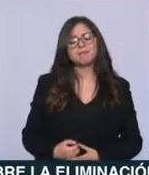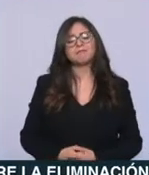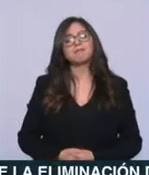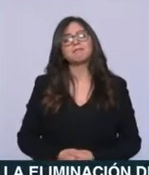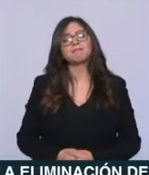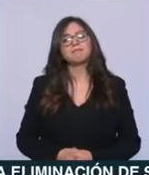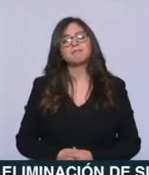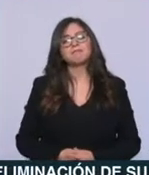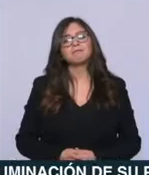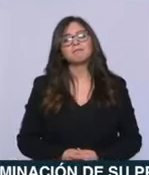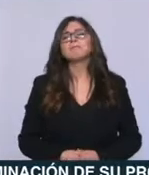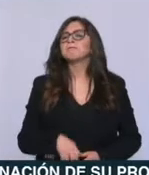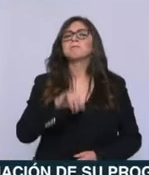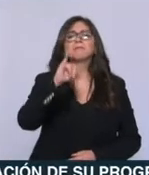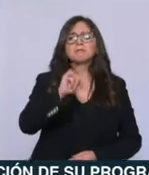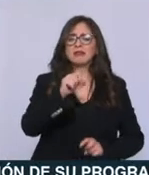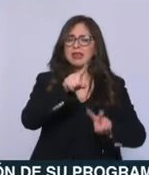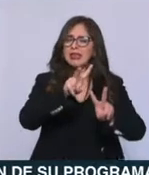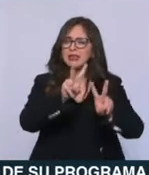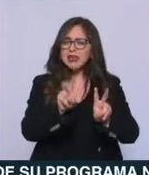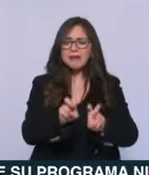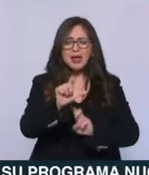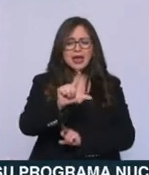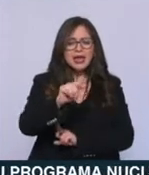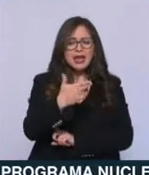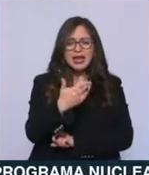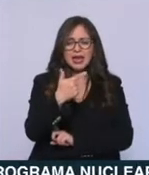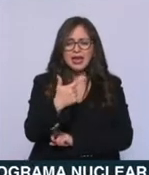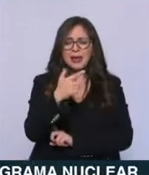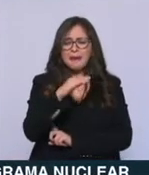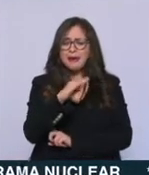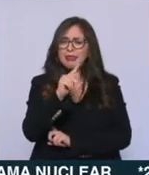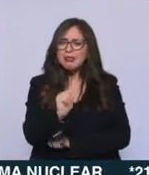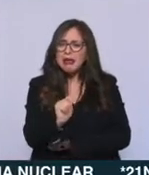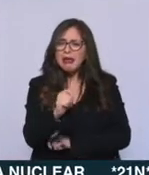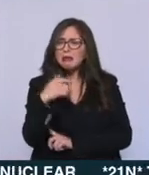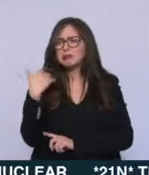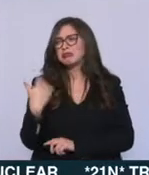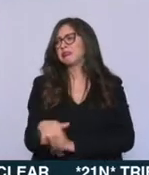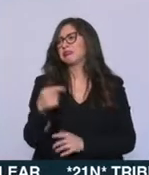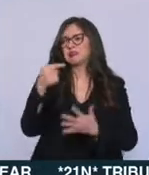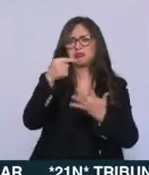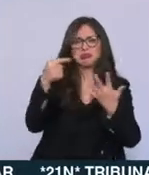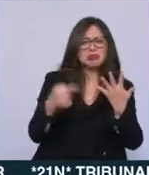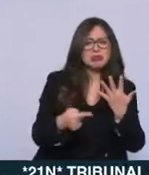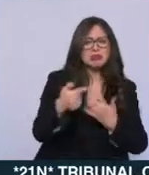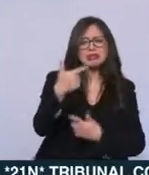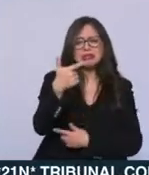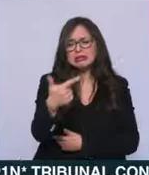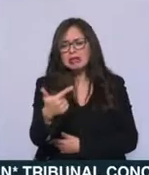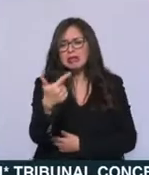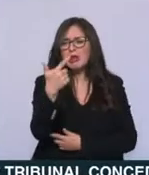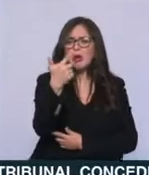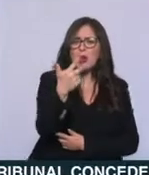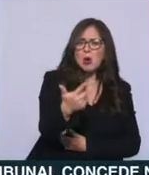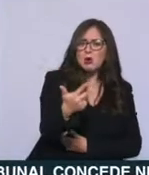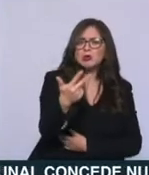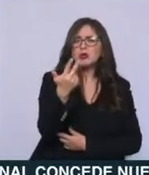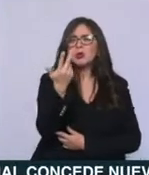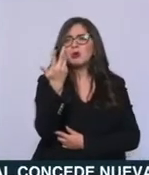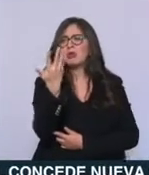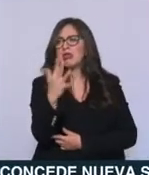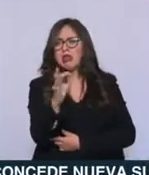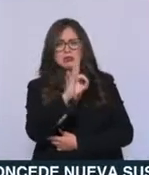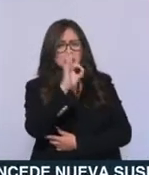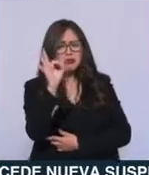tema de que el tema LGBT es un tema transversal, ¿de acuerdo? Probablemente 7, 8, 9 o 10% de las personas que nos